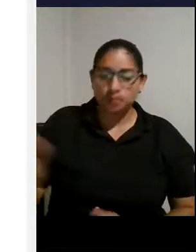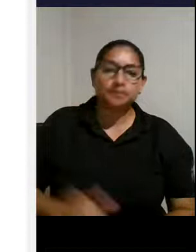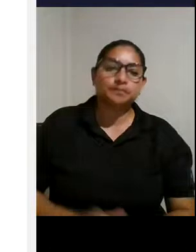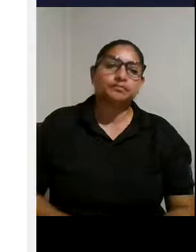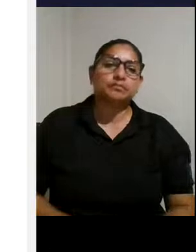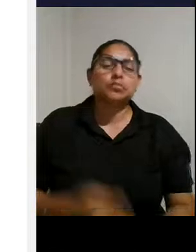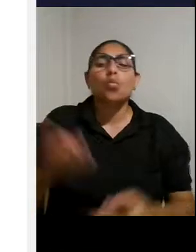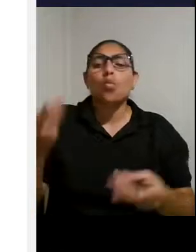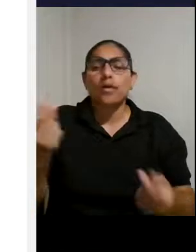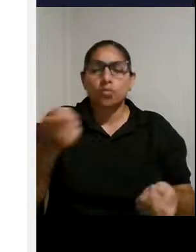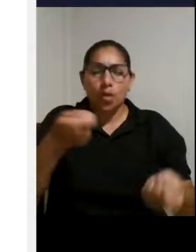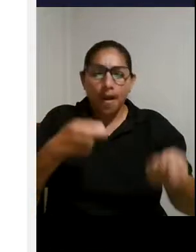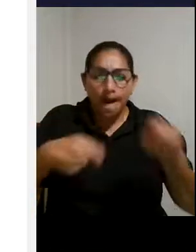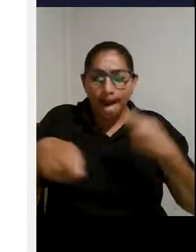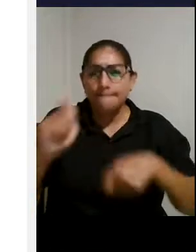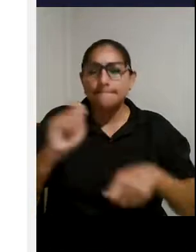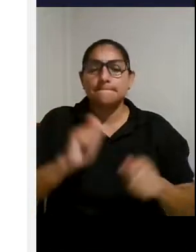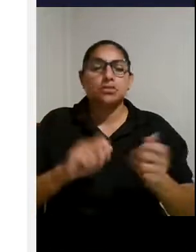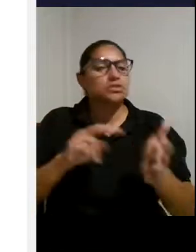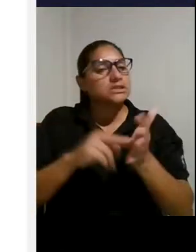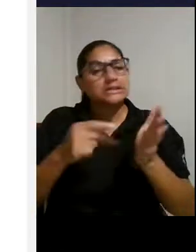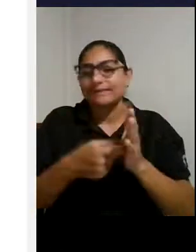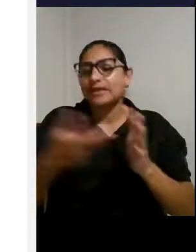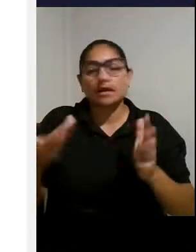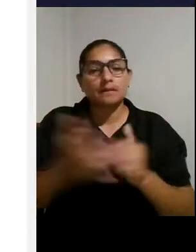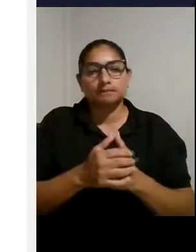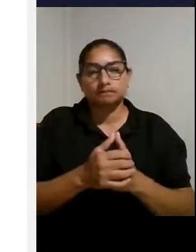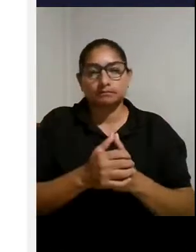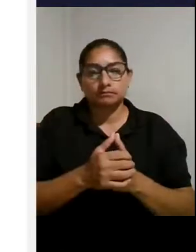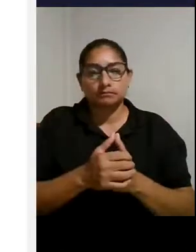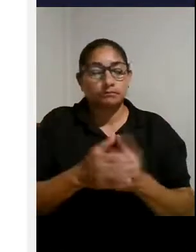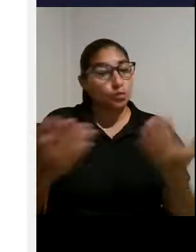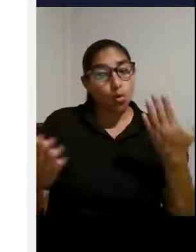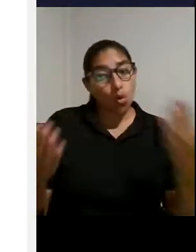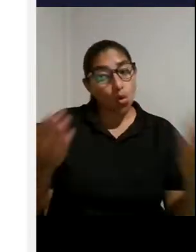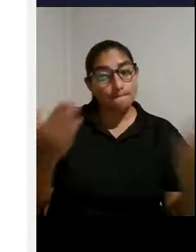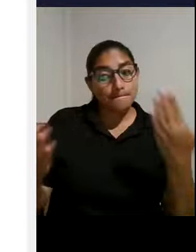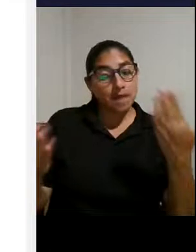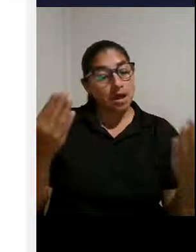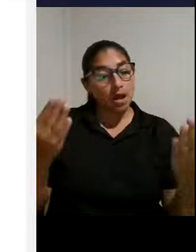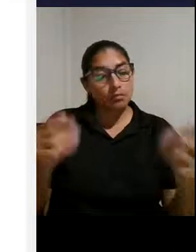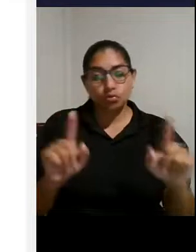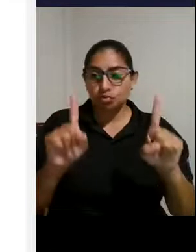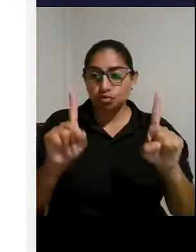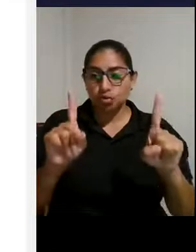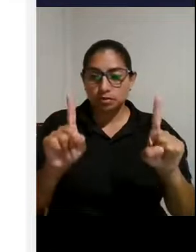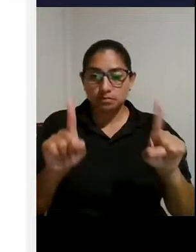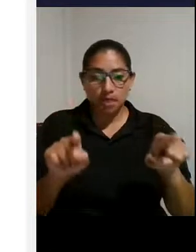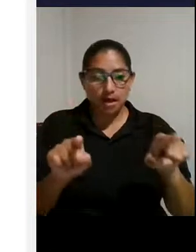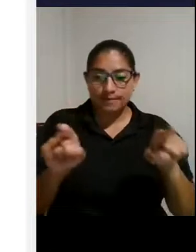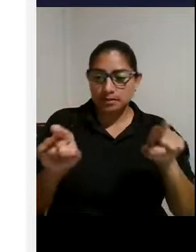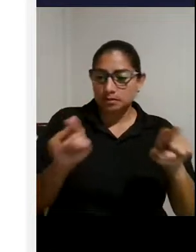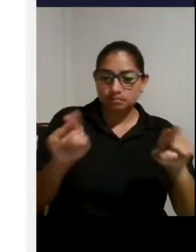promedio, lo que nos dice a nosotros es que cuando comparamos el cambio que hay entre dos variables,